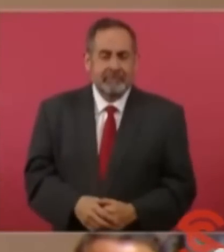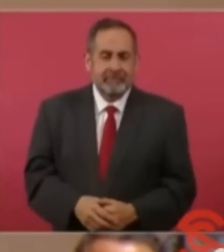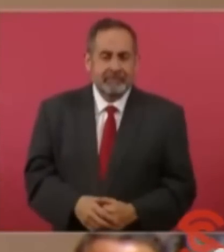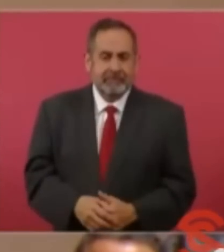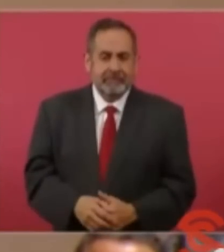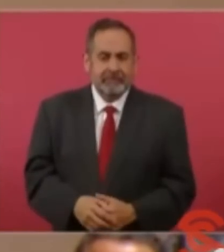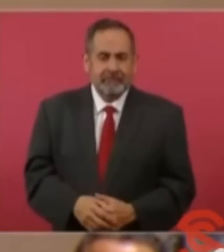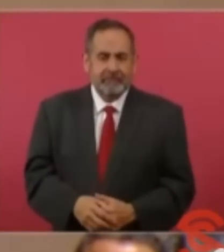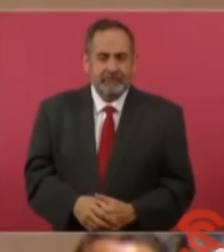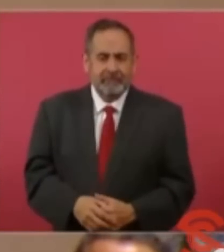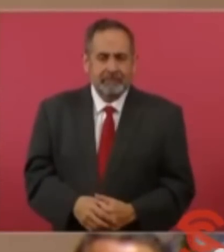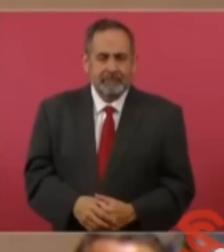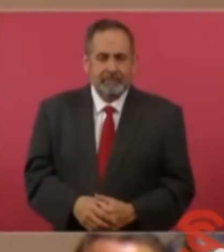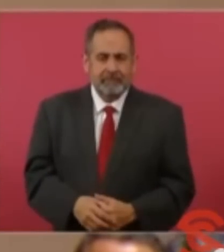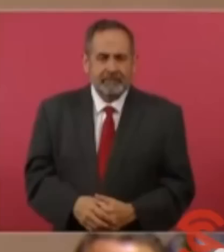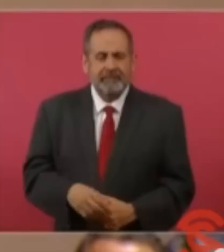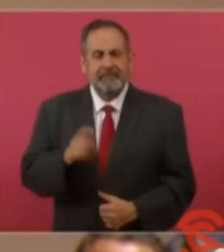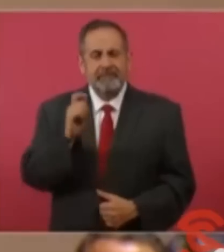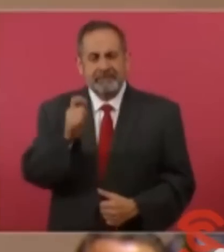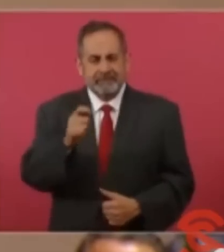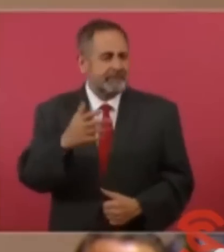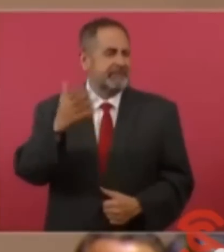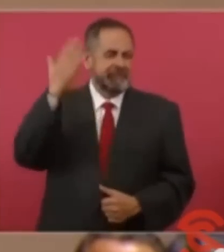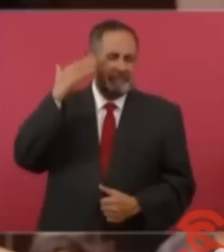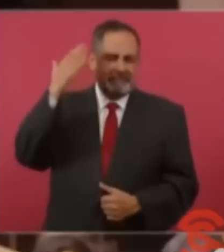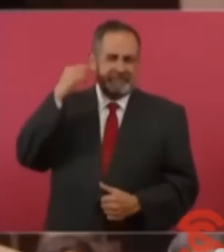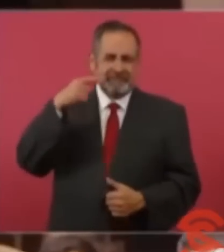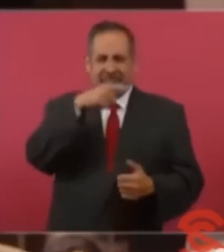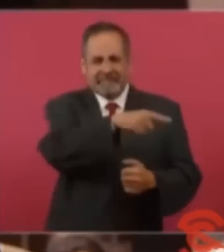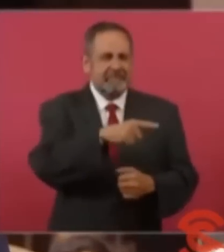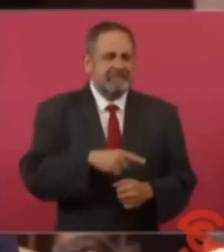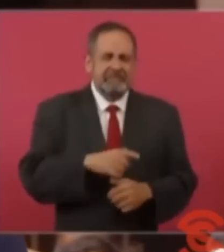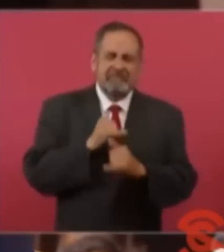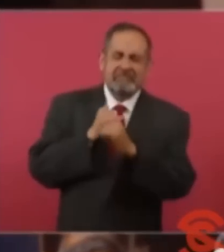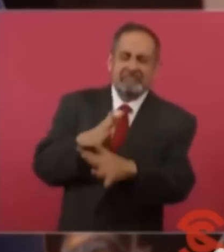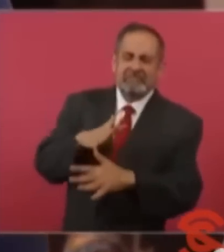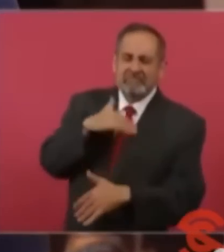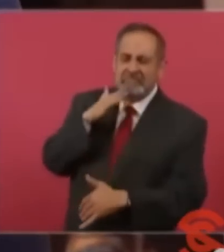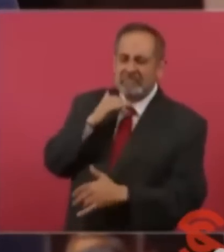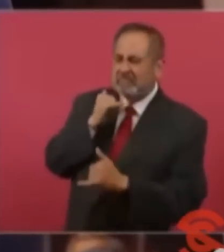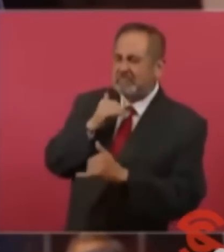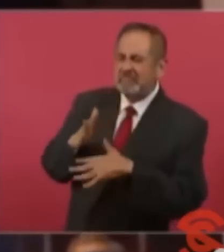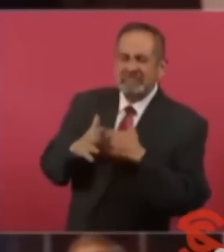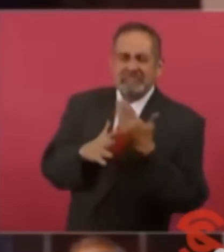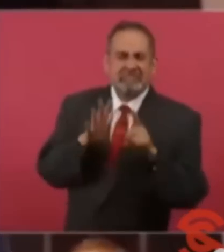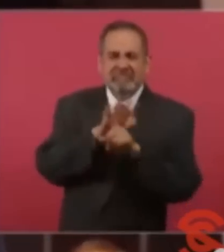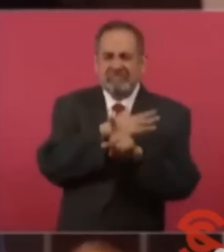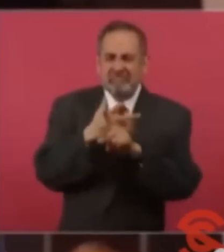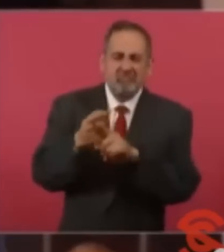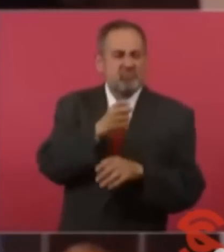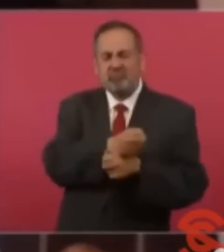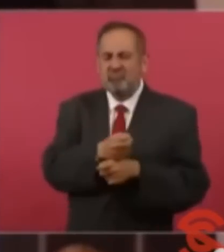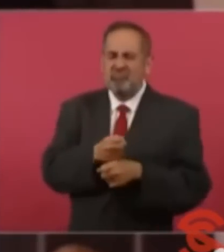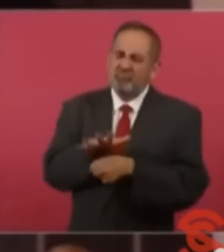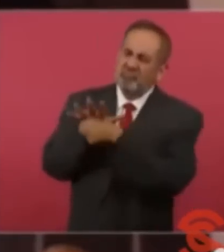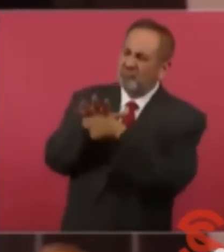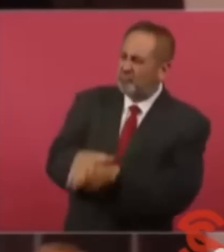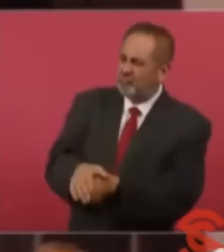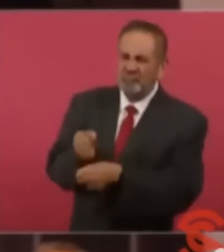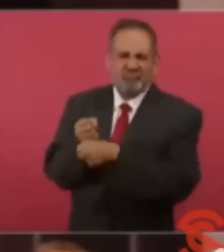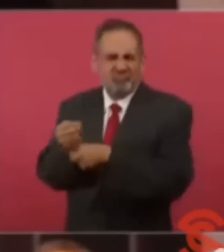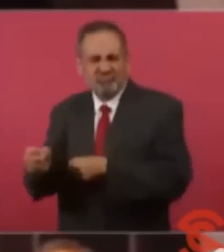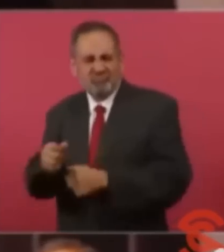Antes podían imponerse con trampas o con el uso de la fuerza y